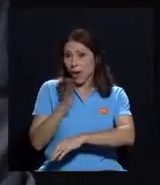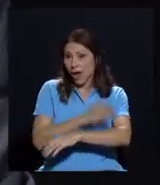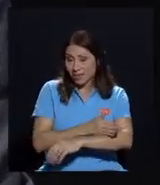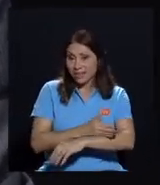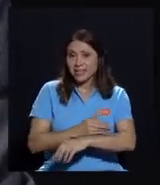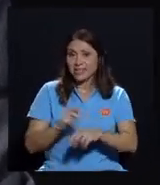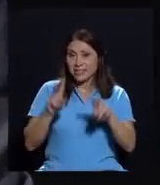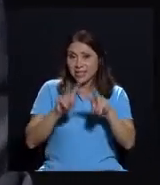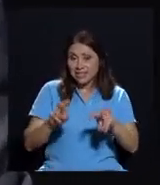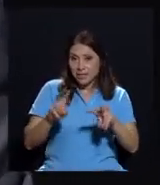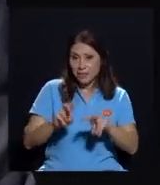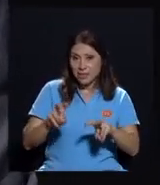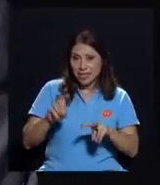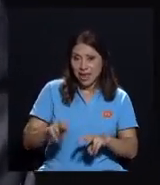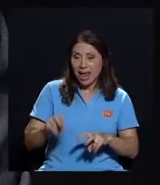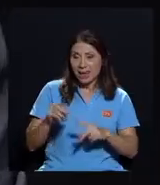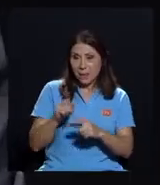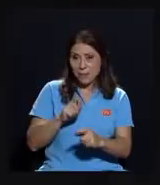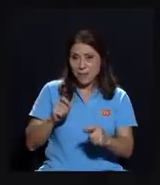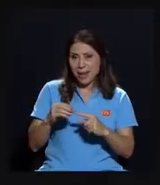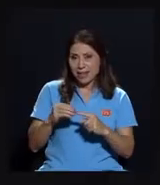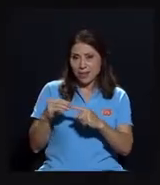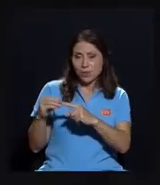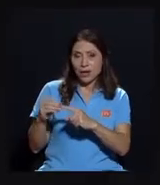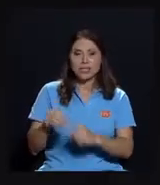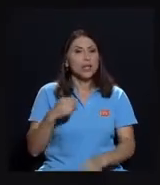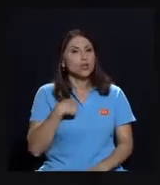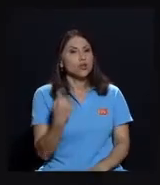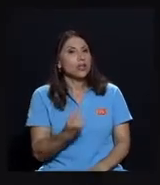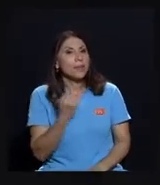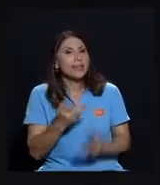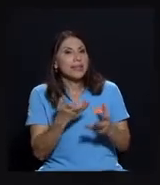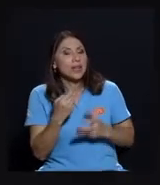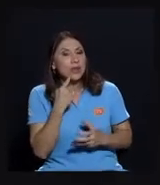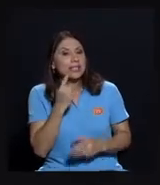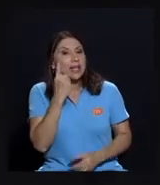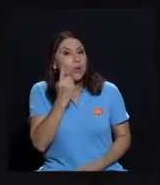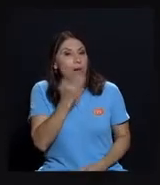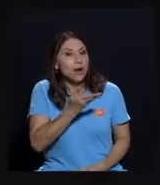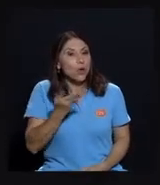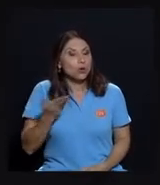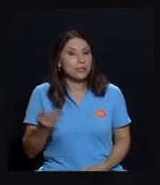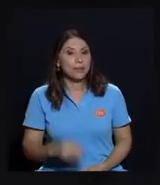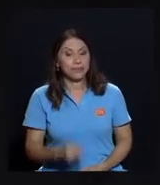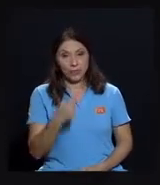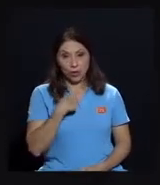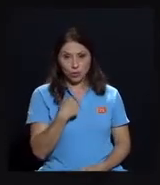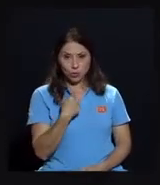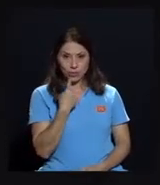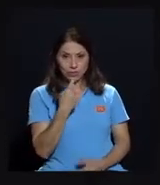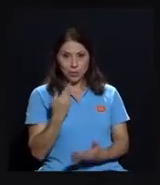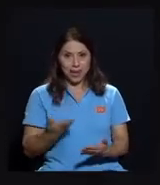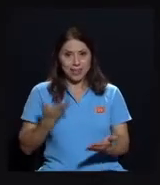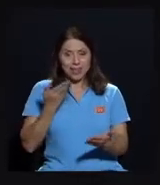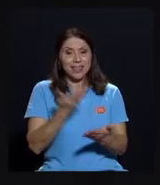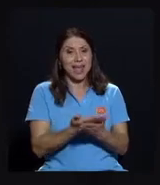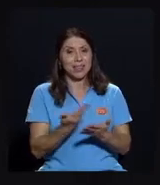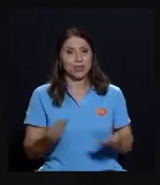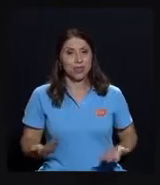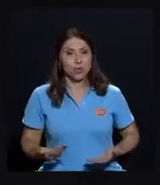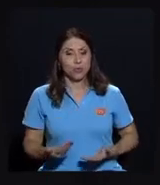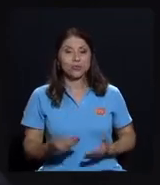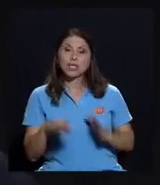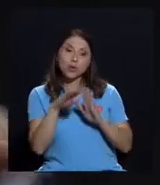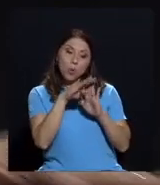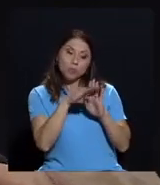los casos nada más quiero hacer una cosa mejor de lo que estoy planteando no es su planteando medidas realistas